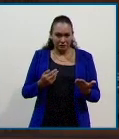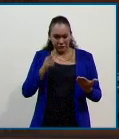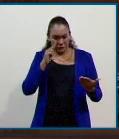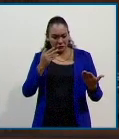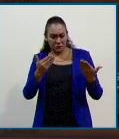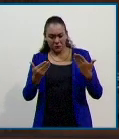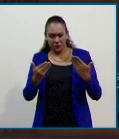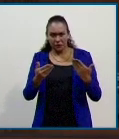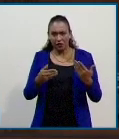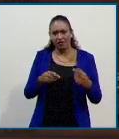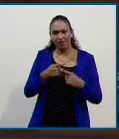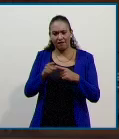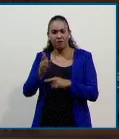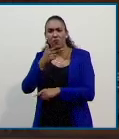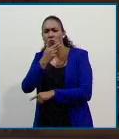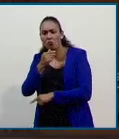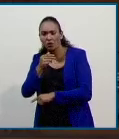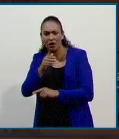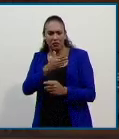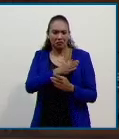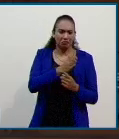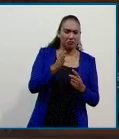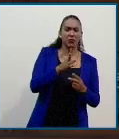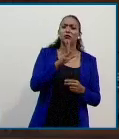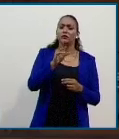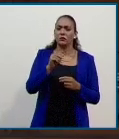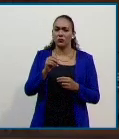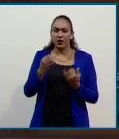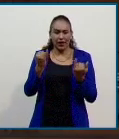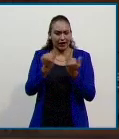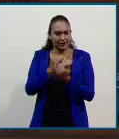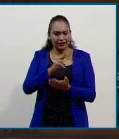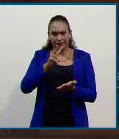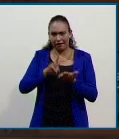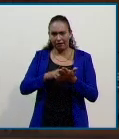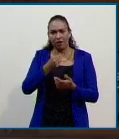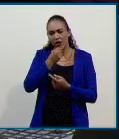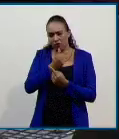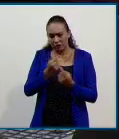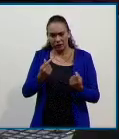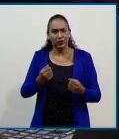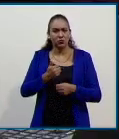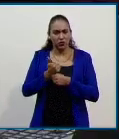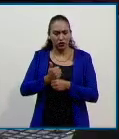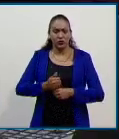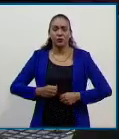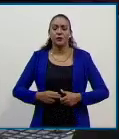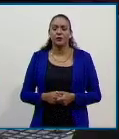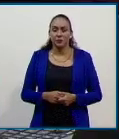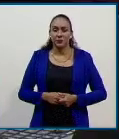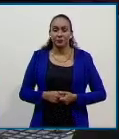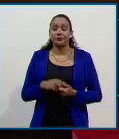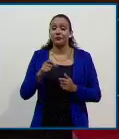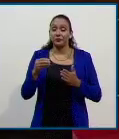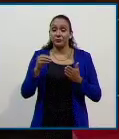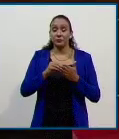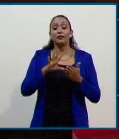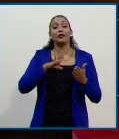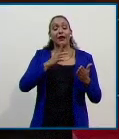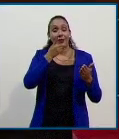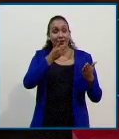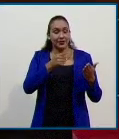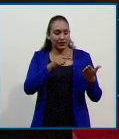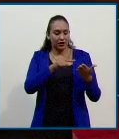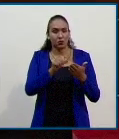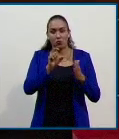hacia los varones ni respecto de los menores de edad víctimas de violencia. Invalidó la fracción que establecía que la restitución